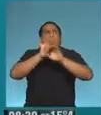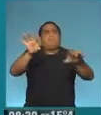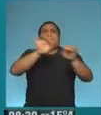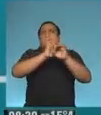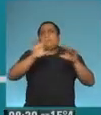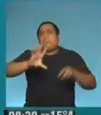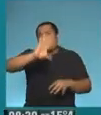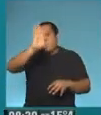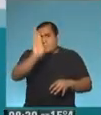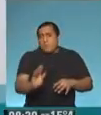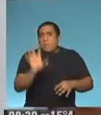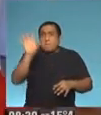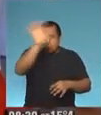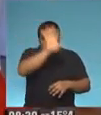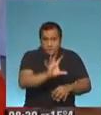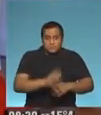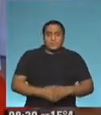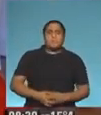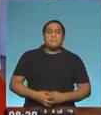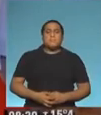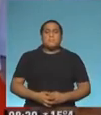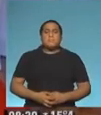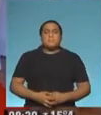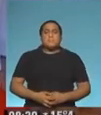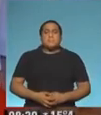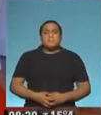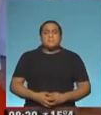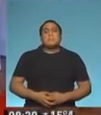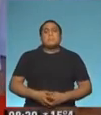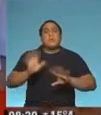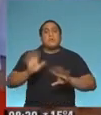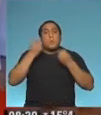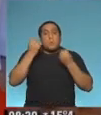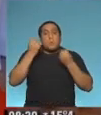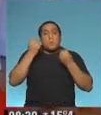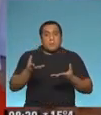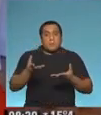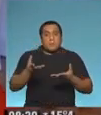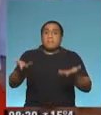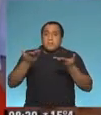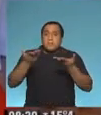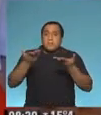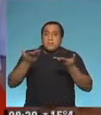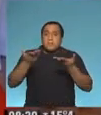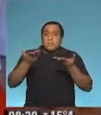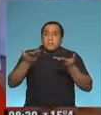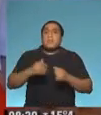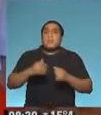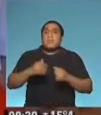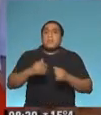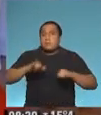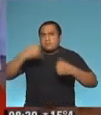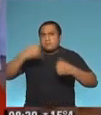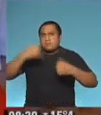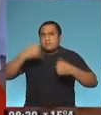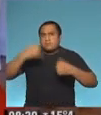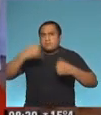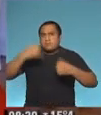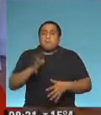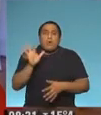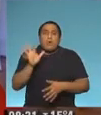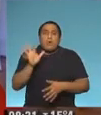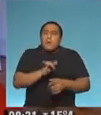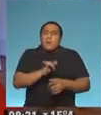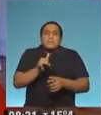federal de nuestro país. ¿Cómo les va? Bienvenidos. ¿Cómo andan? Bueno, acá con muchísima información, como cada día, para compartir